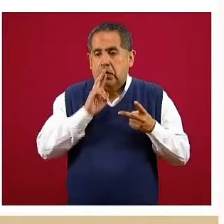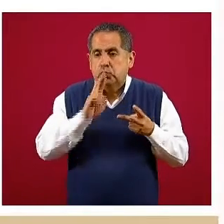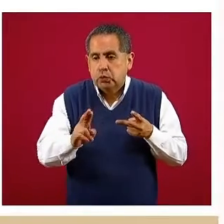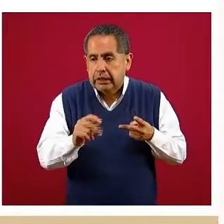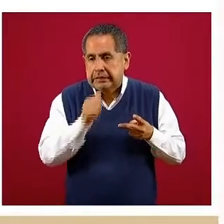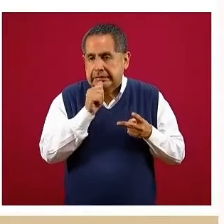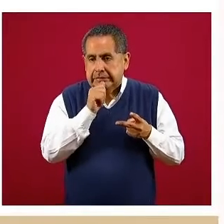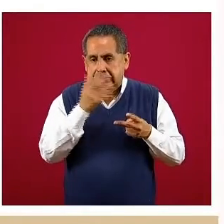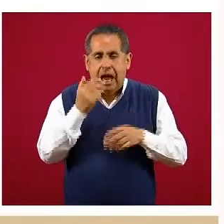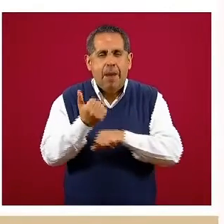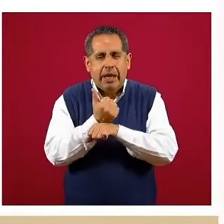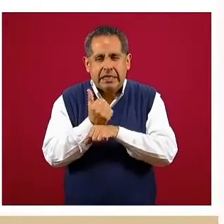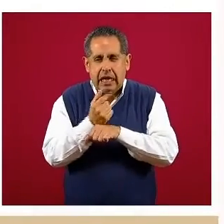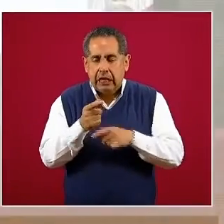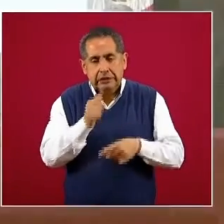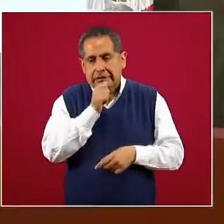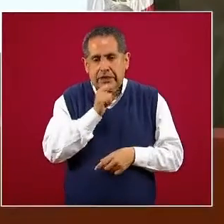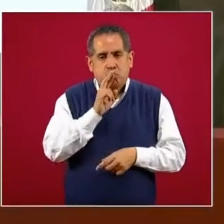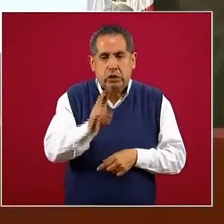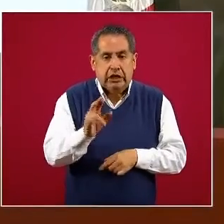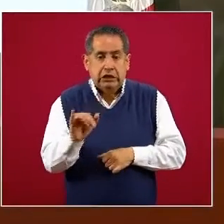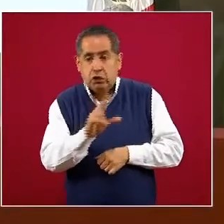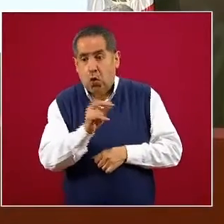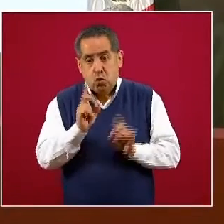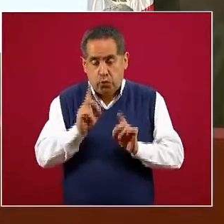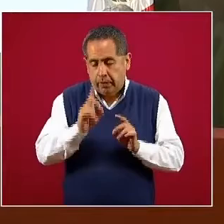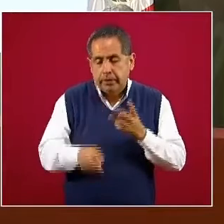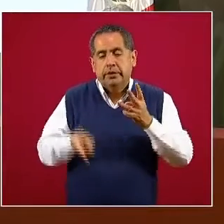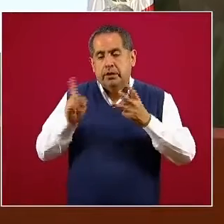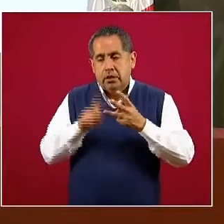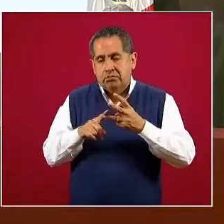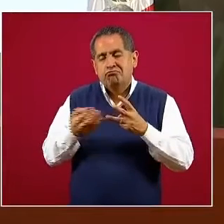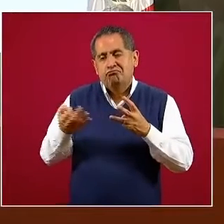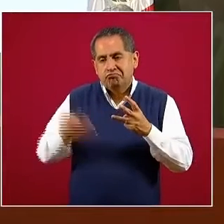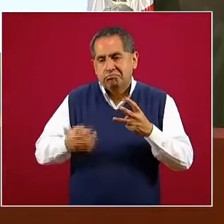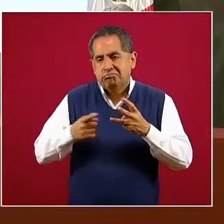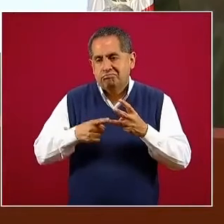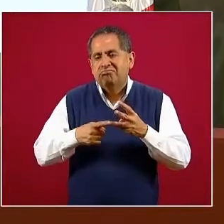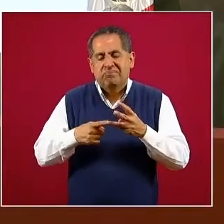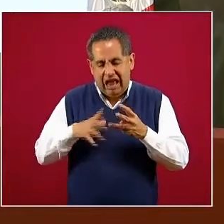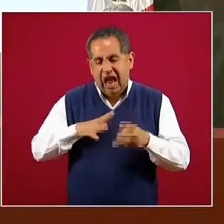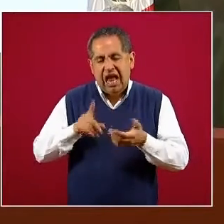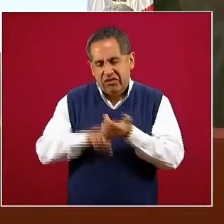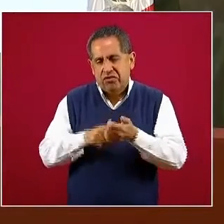actividades de acuerdo a esa disminución del riesgo. La siguiente.